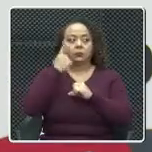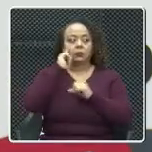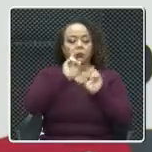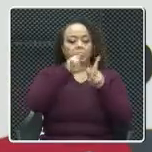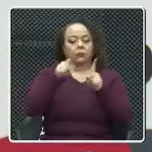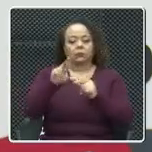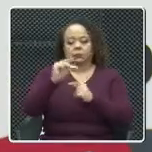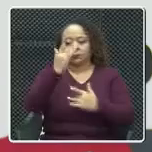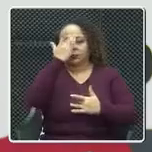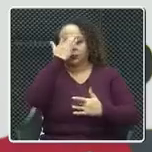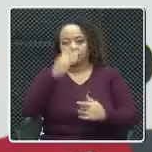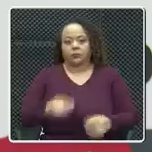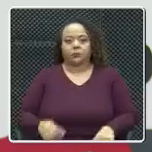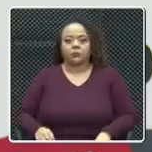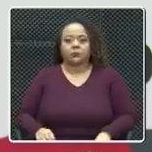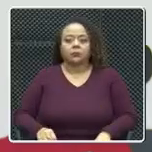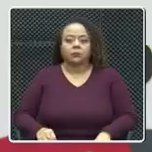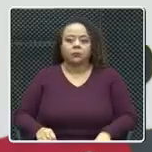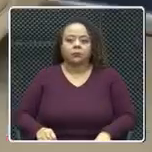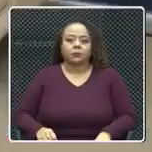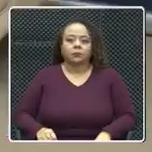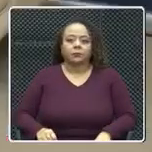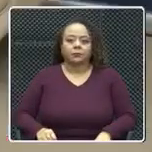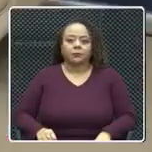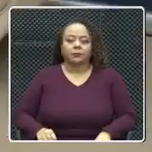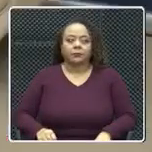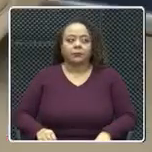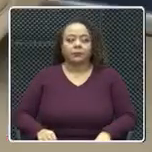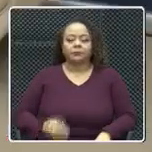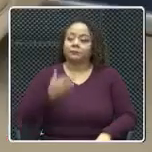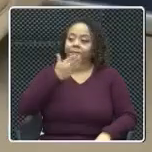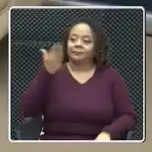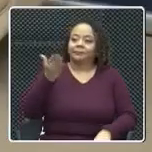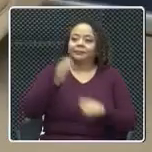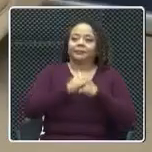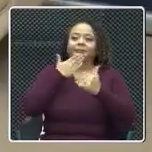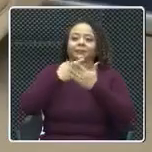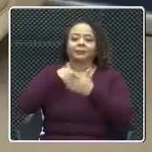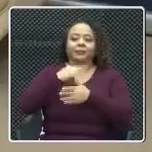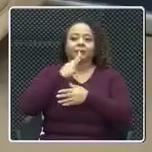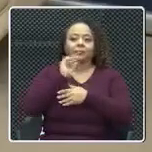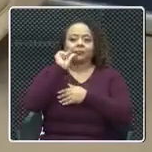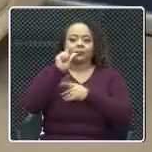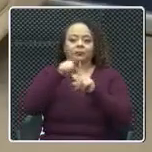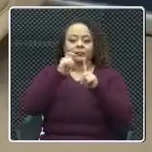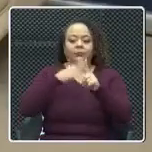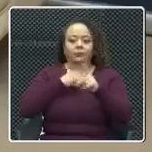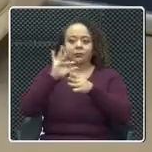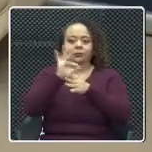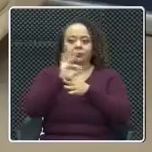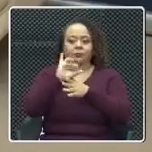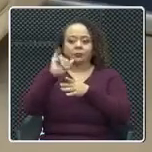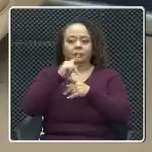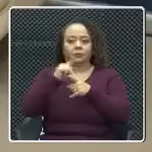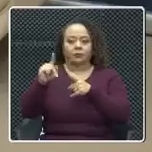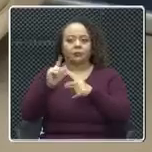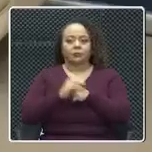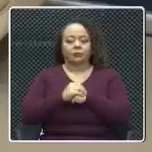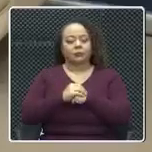personas no se enfermen. Ok. Stephanie. Bueno, creo que voy a hablar un poco desde mi papel, ¿verdad? Como claro, profesional.